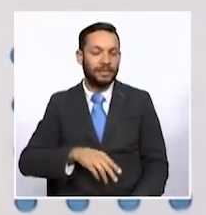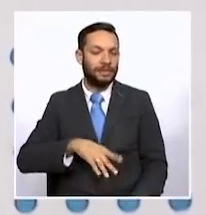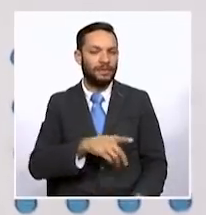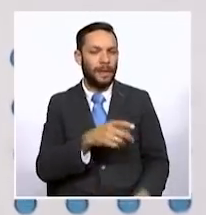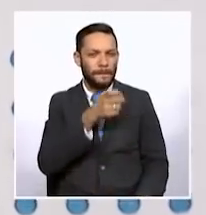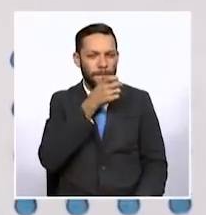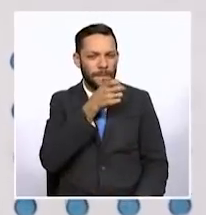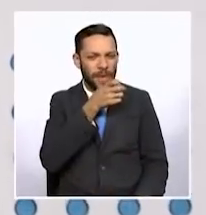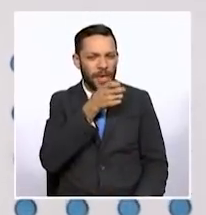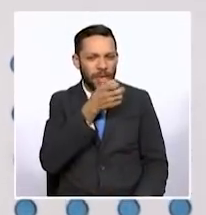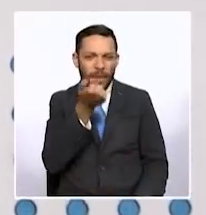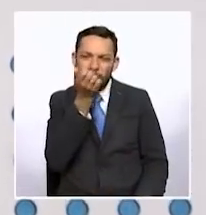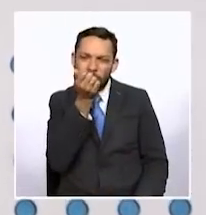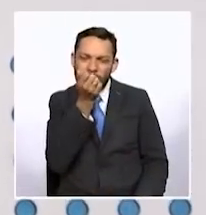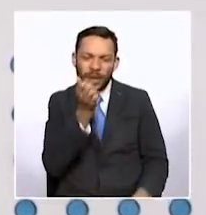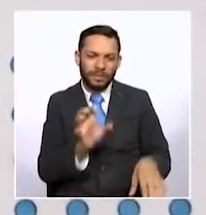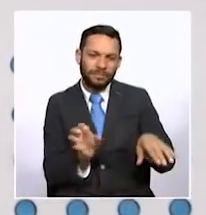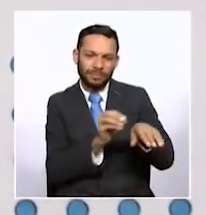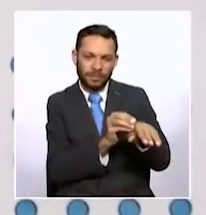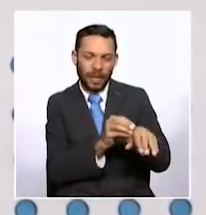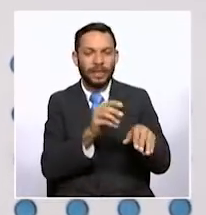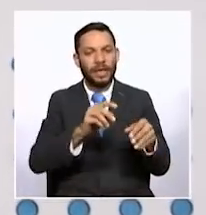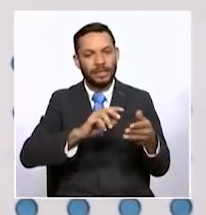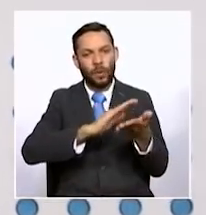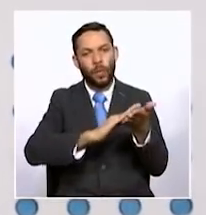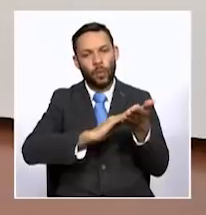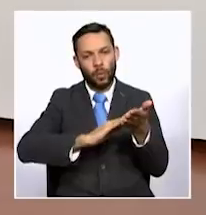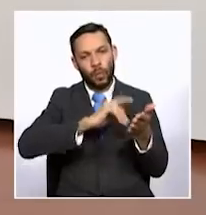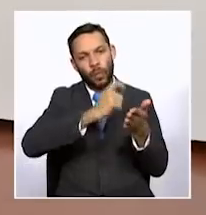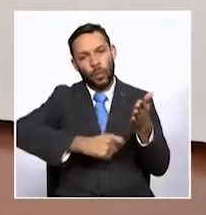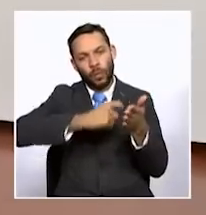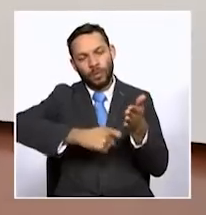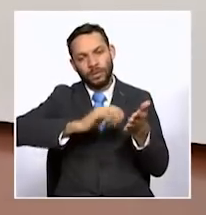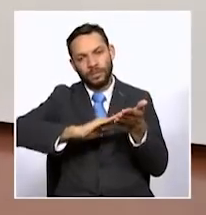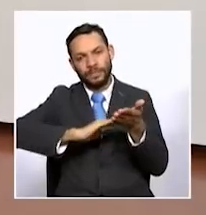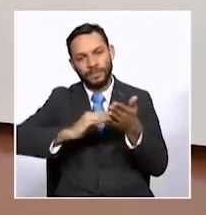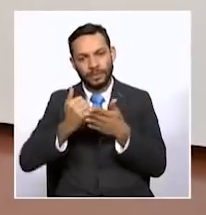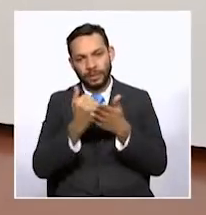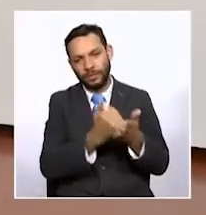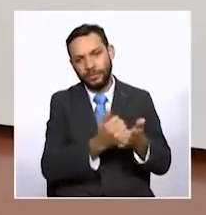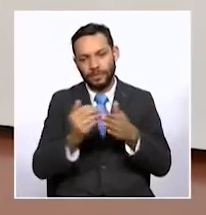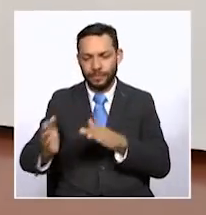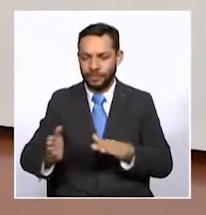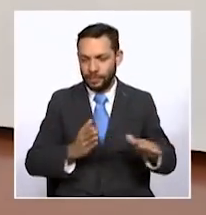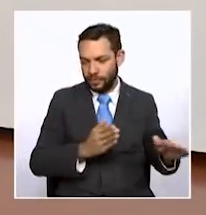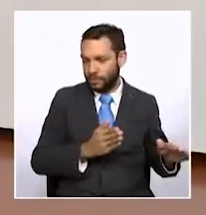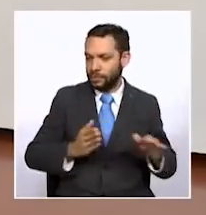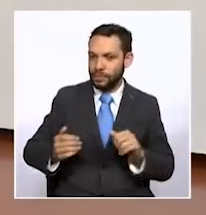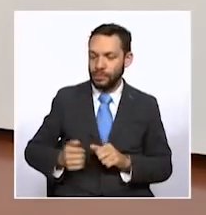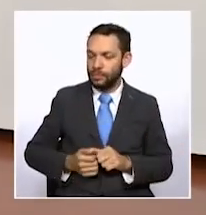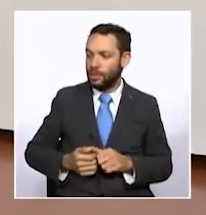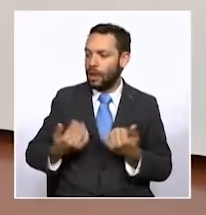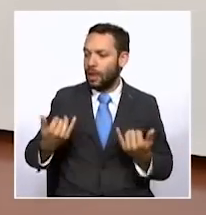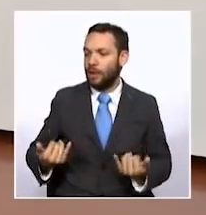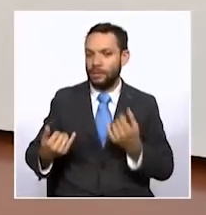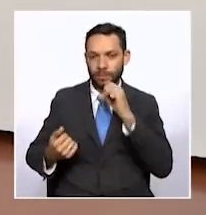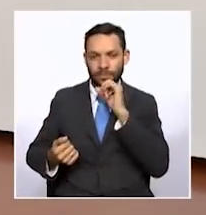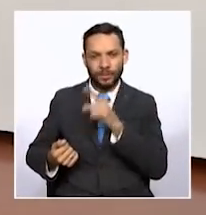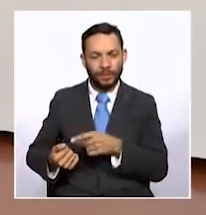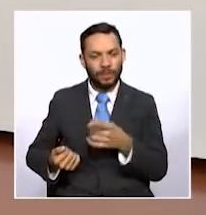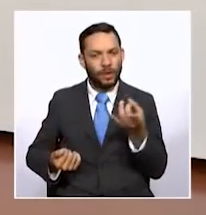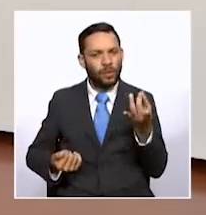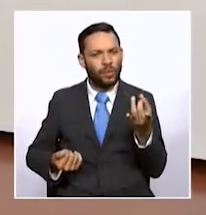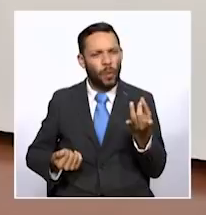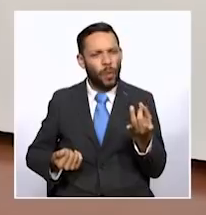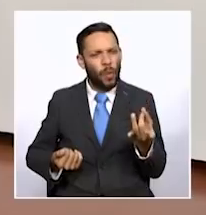tiempo, entonces hay que hacer una remodelación de la zona que está dañada. Luz Amaru, bueno. Doctor, buenas noches, quisiera preguntar, tengo un dolor en el